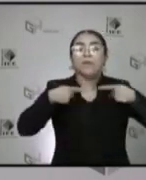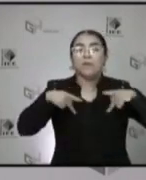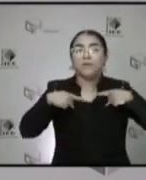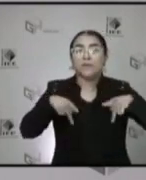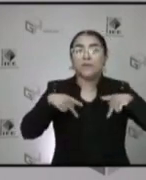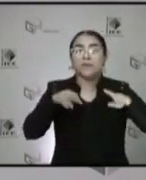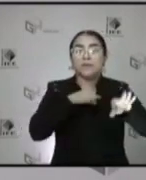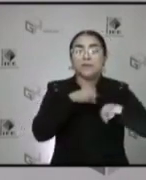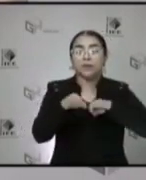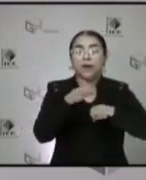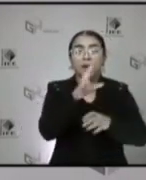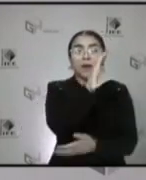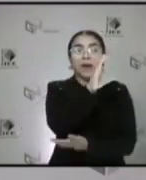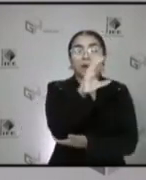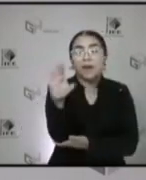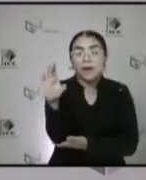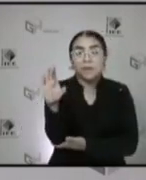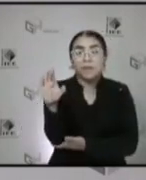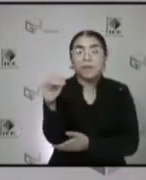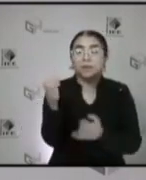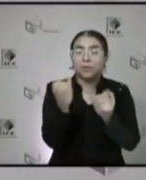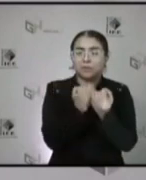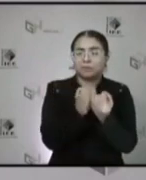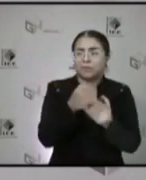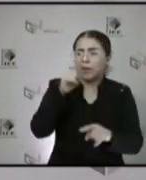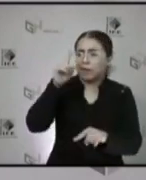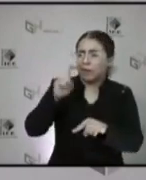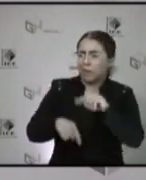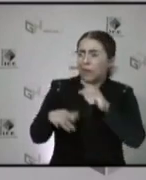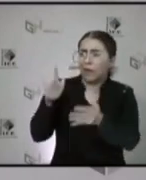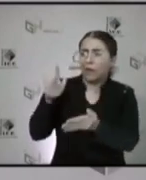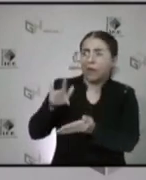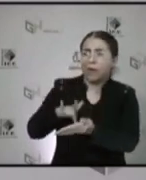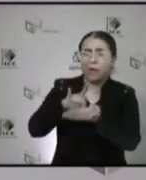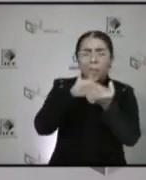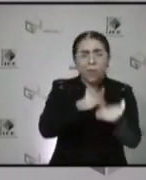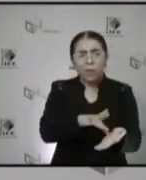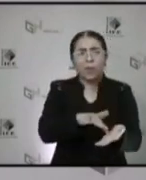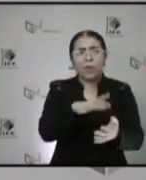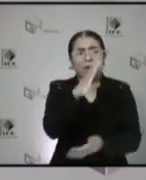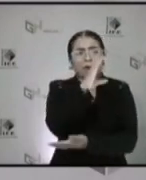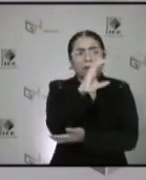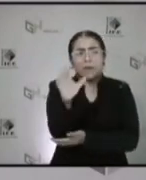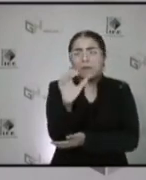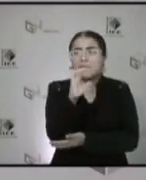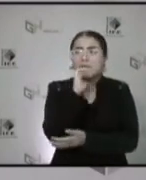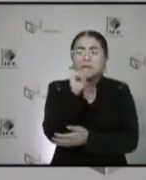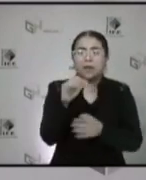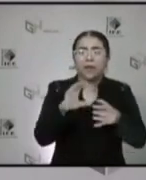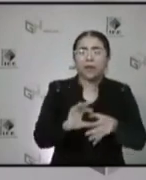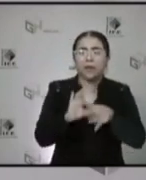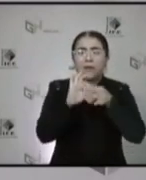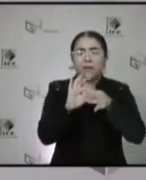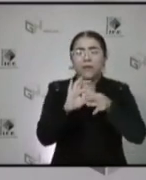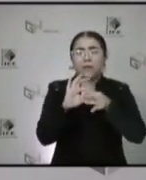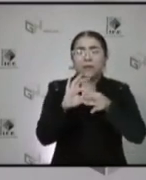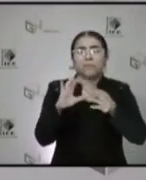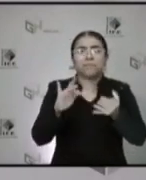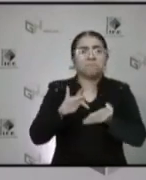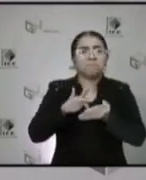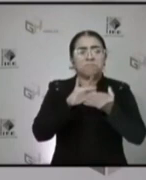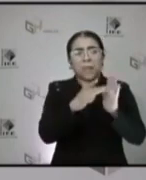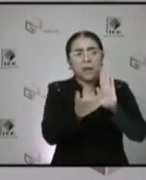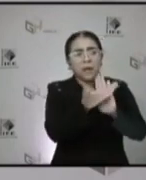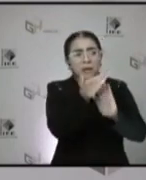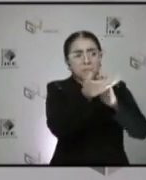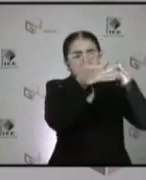olvidados, a los que les cortaron los subsidios para el campo, a los indígenas que hoy no tienen un fondo de infraestructura para tener